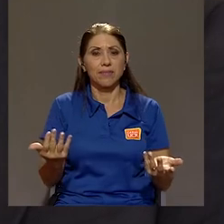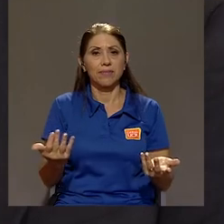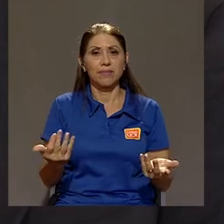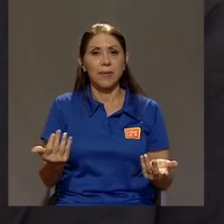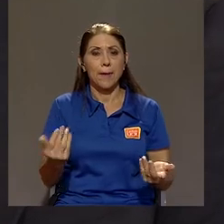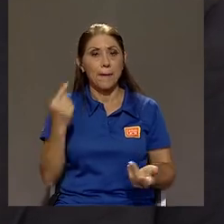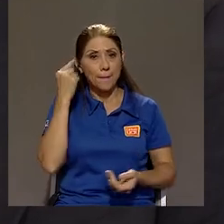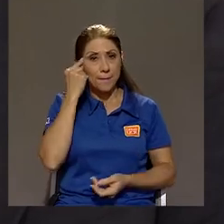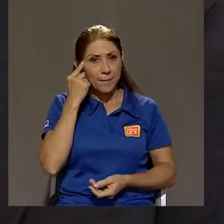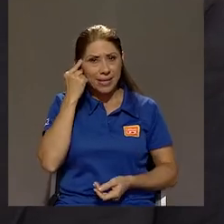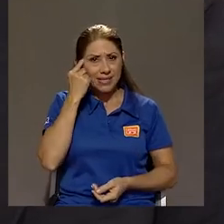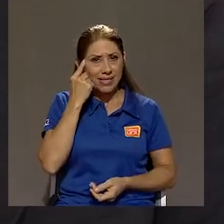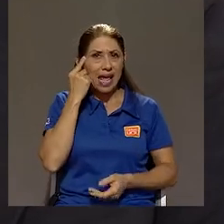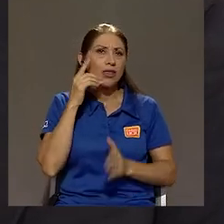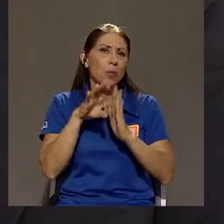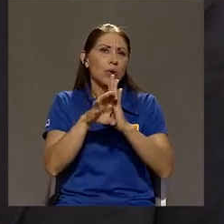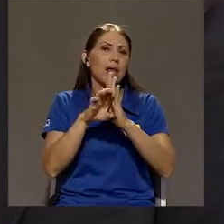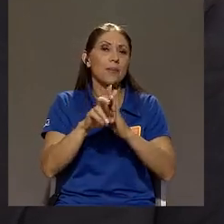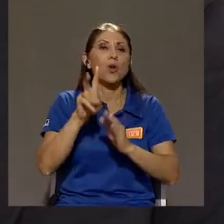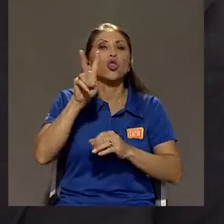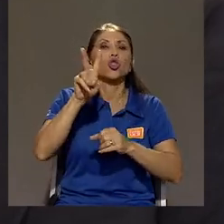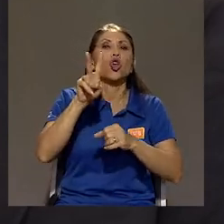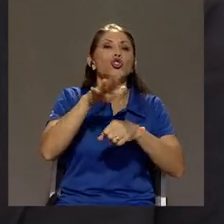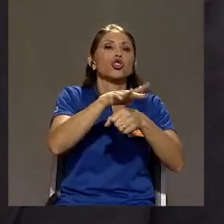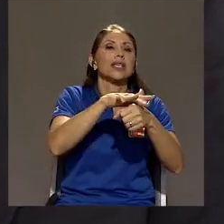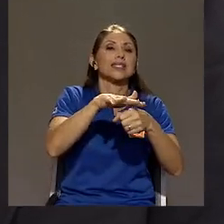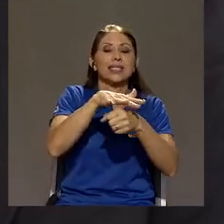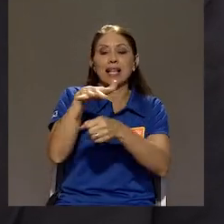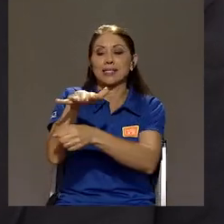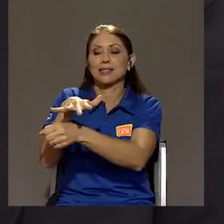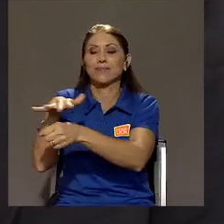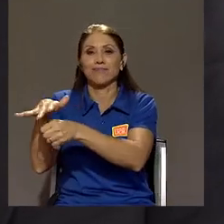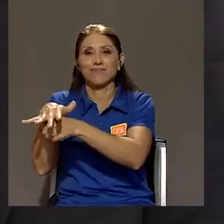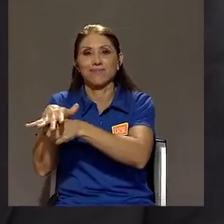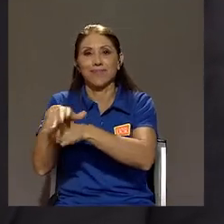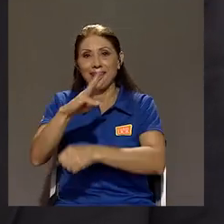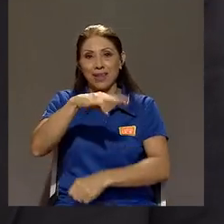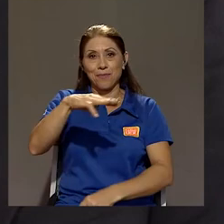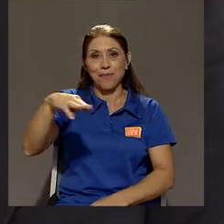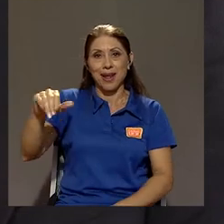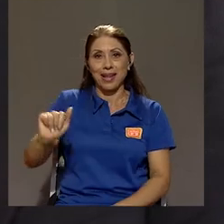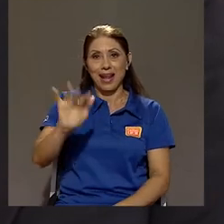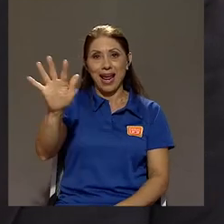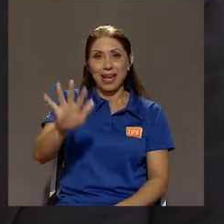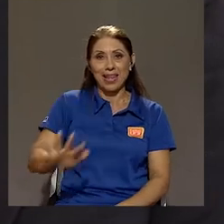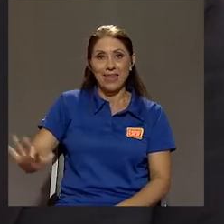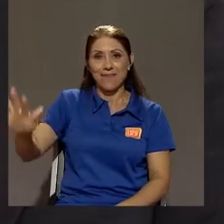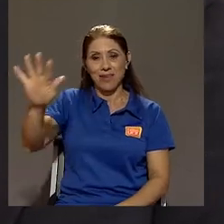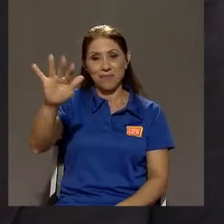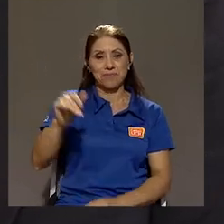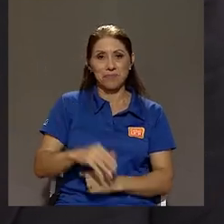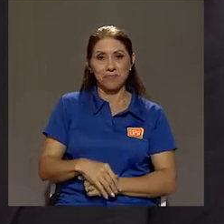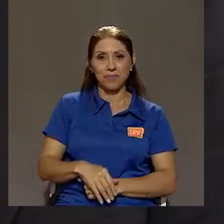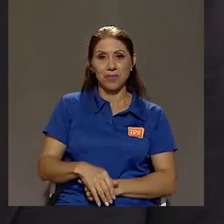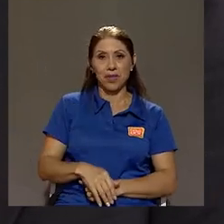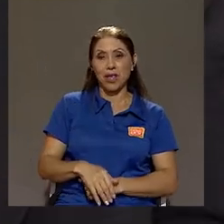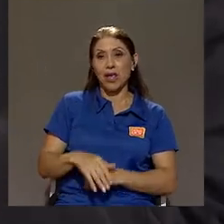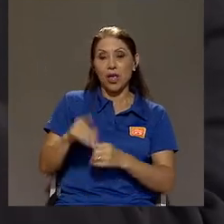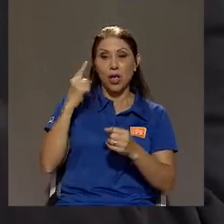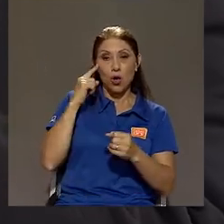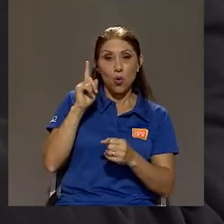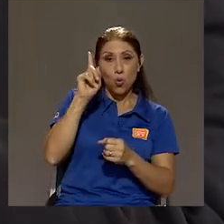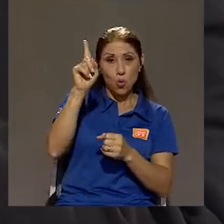digamos, pensando en dos islas del Caribe, una al otro lado del canal, de no me acuerdo